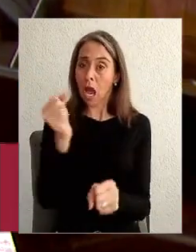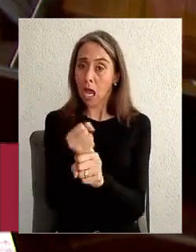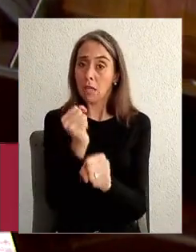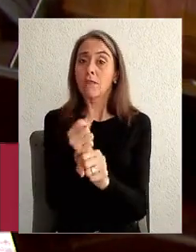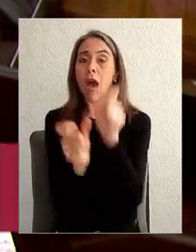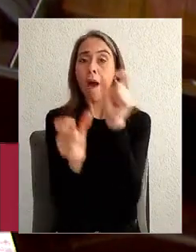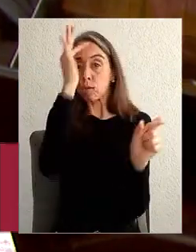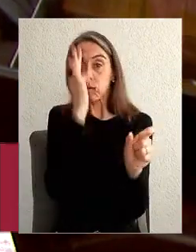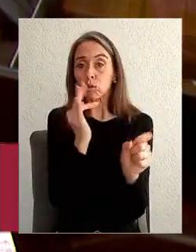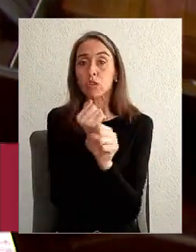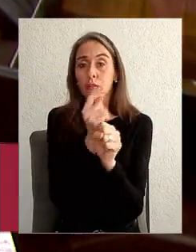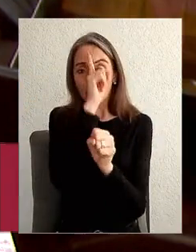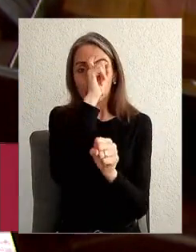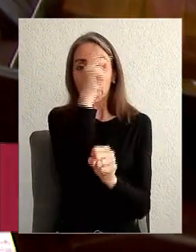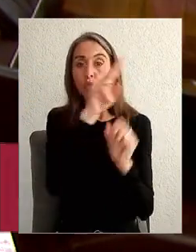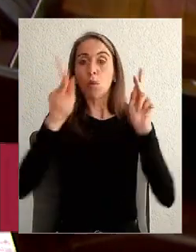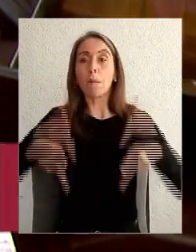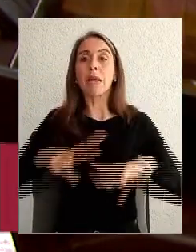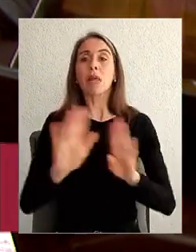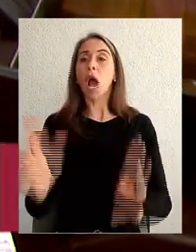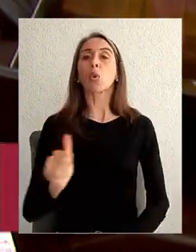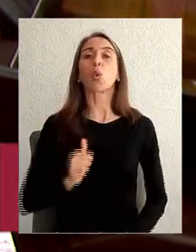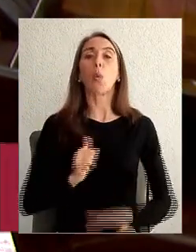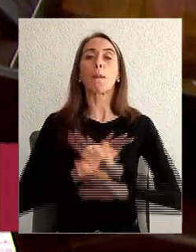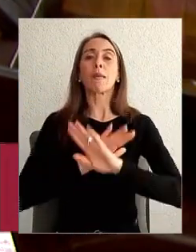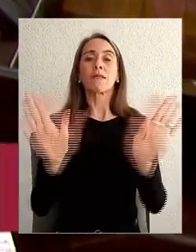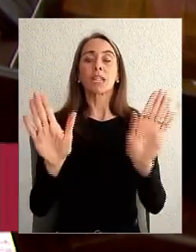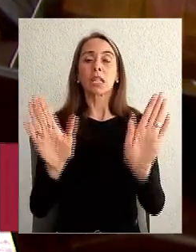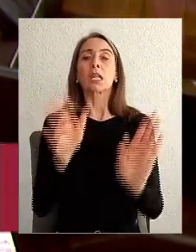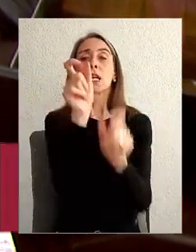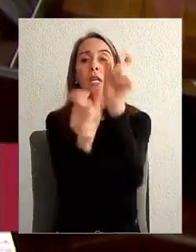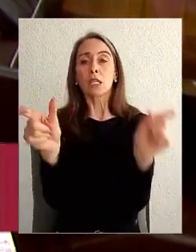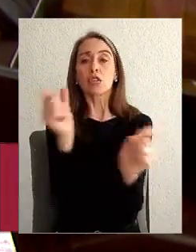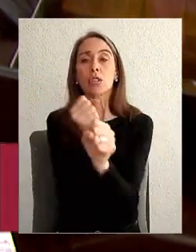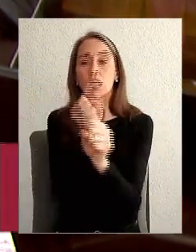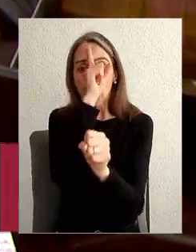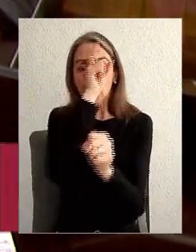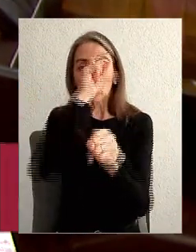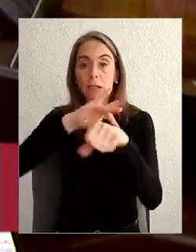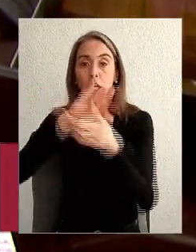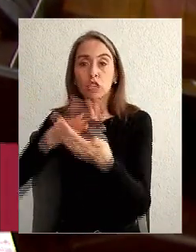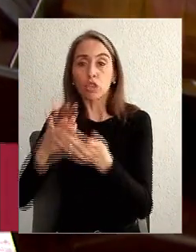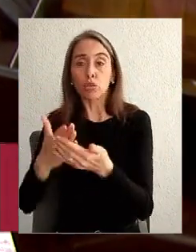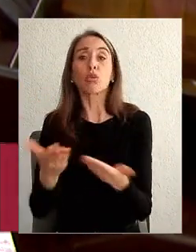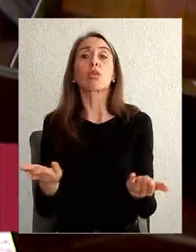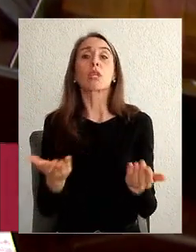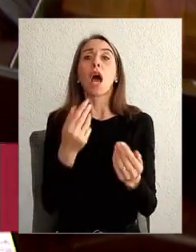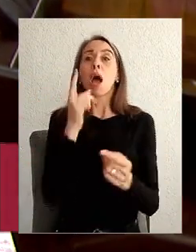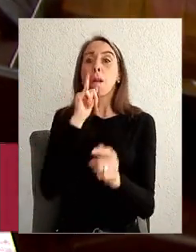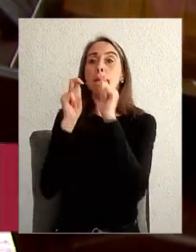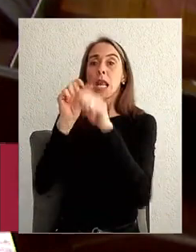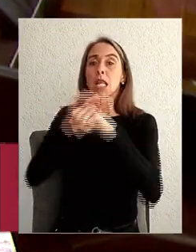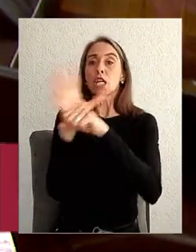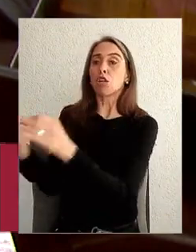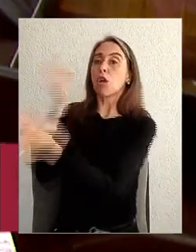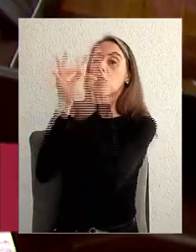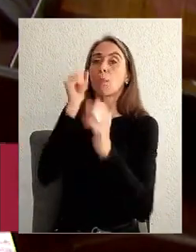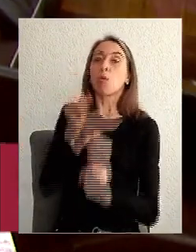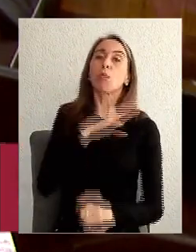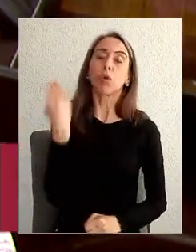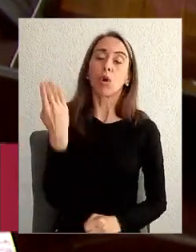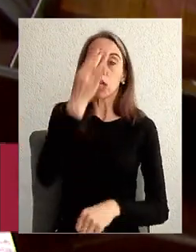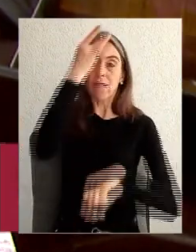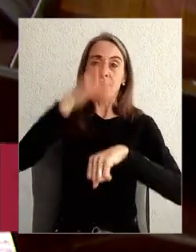esto tiene que ver con los trabajadores del sector salud que han sacrificado su vida, han expuesto la de su familia, han estado trabajando toda la